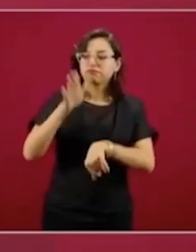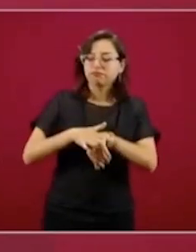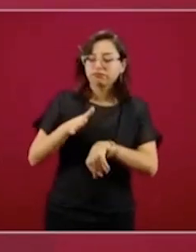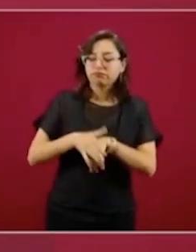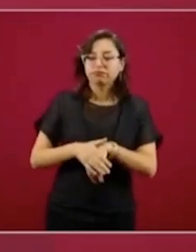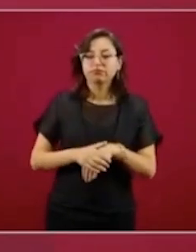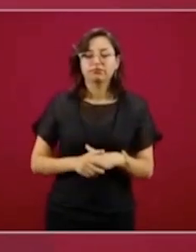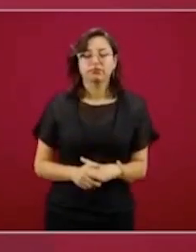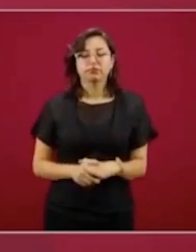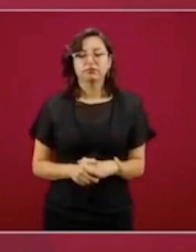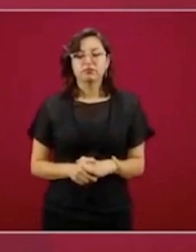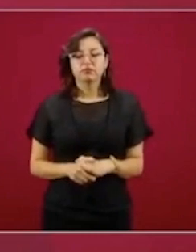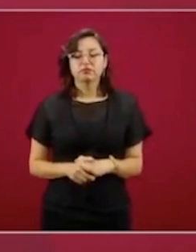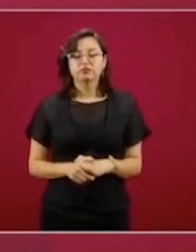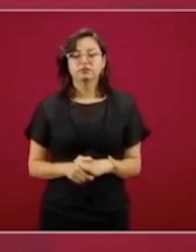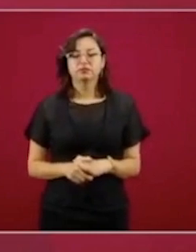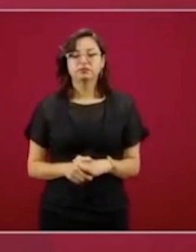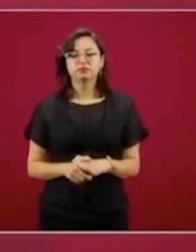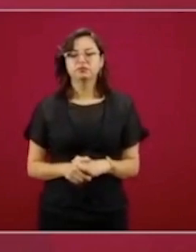Por ejemplo,